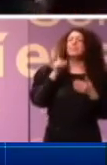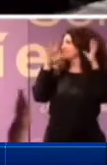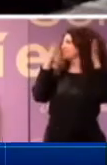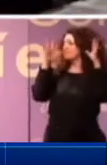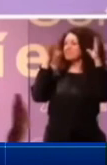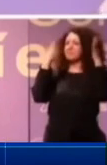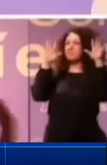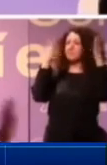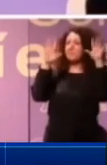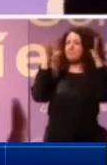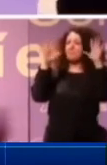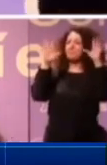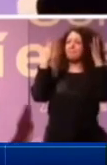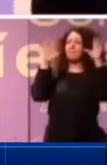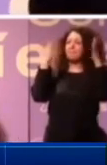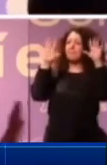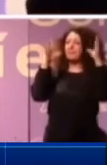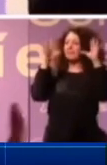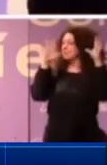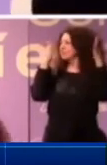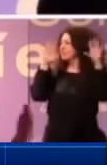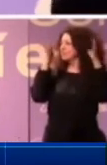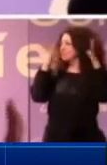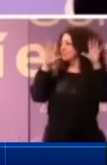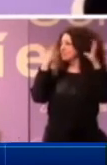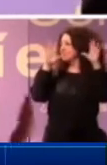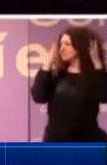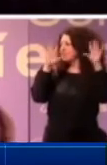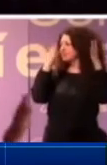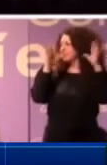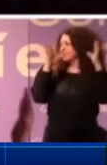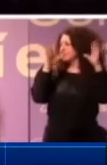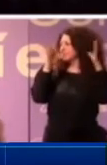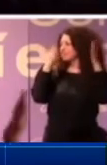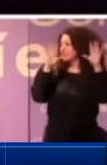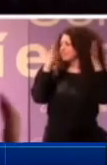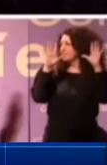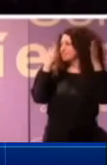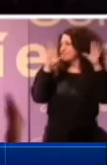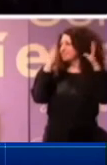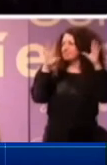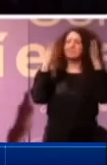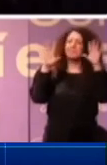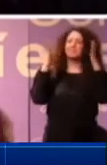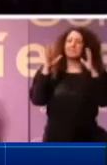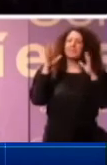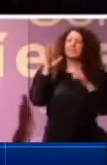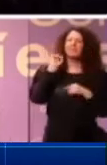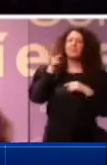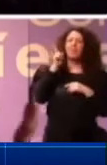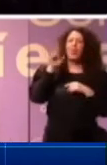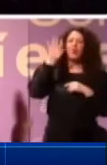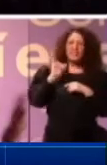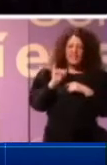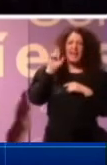Saldrá de nuevo ahora la modificación, no sé en qué términos, pero ahora mismo realmente con estas